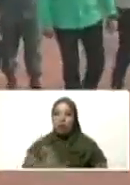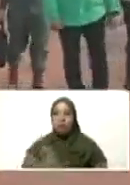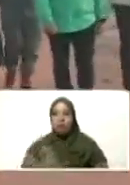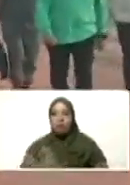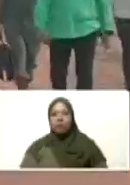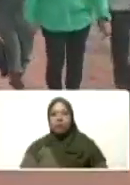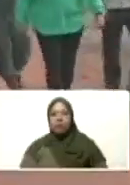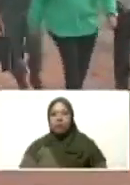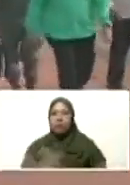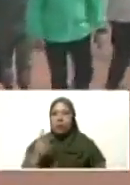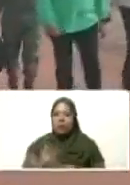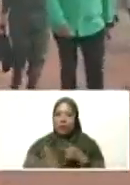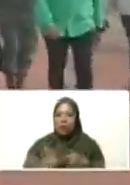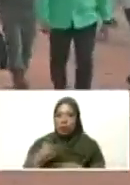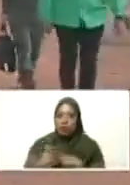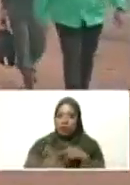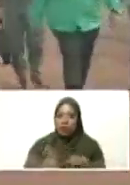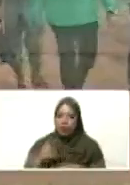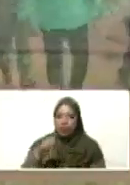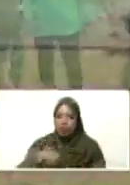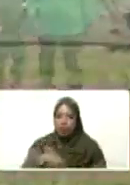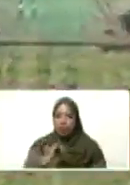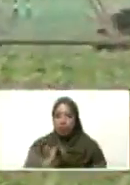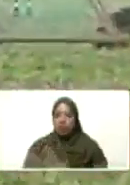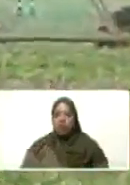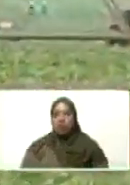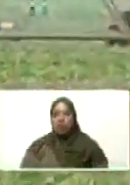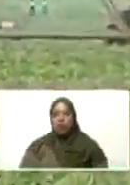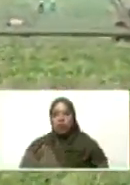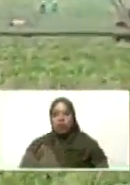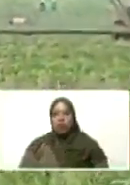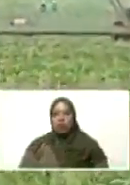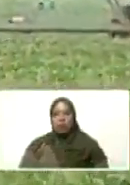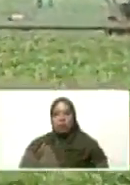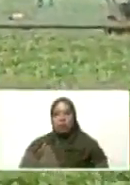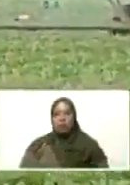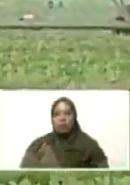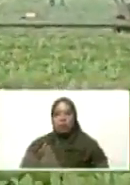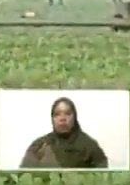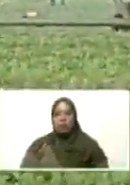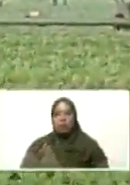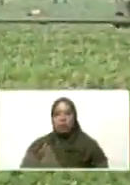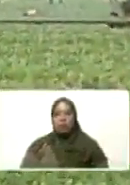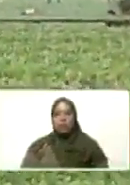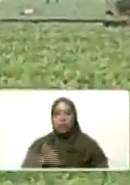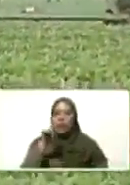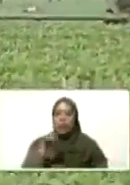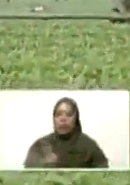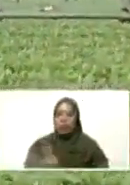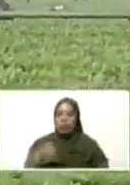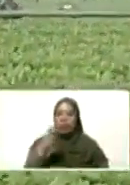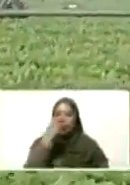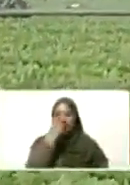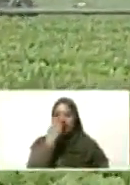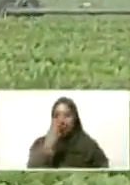A producir. Bueno, aquí tuvimos, presidente, la presencia a través de su